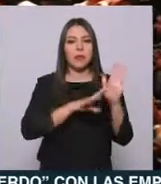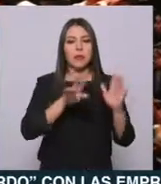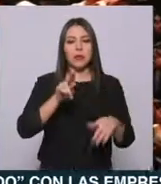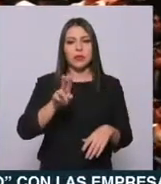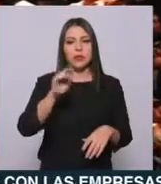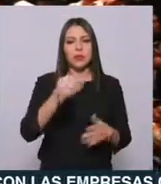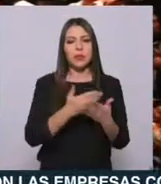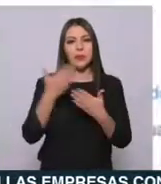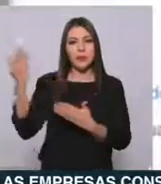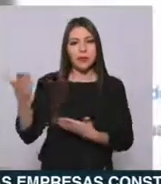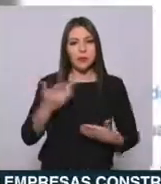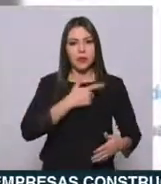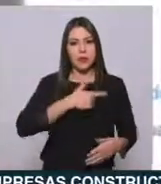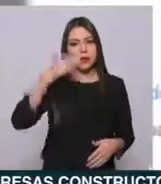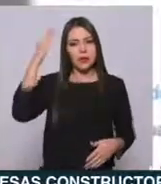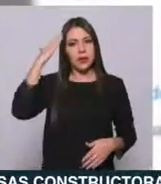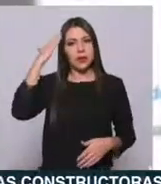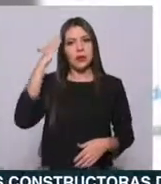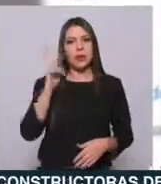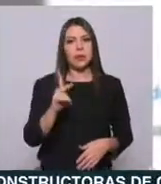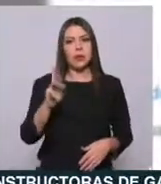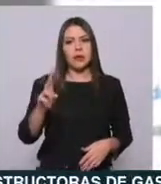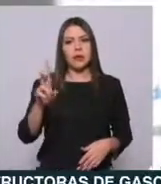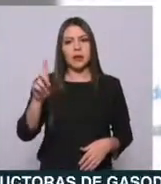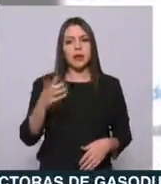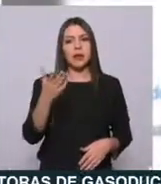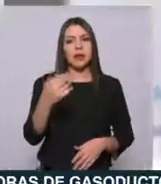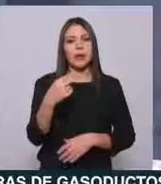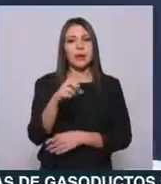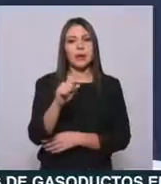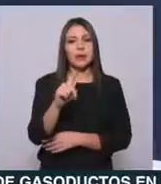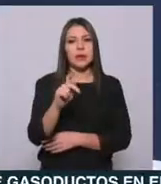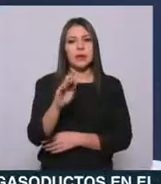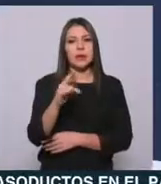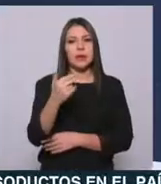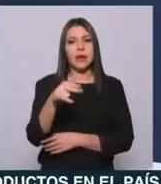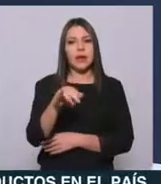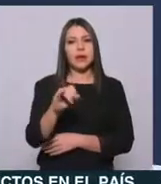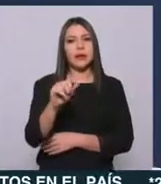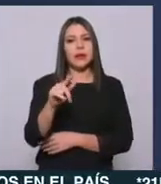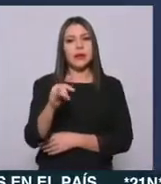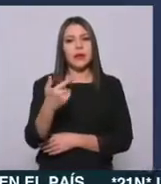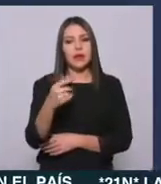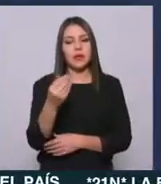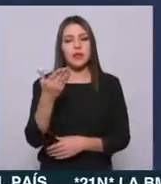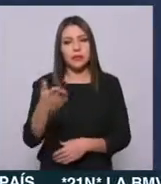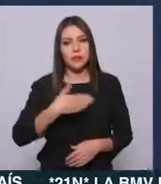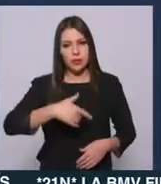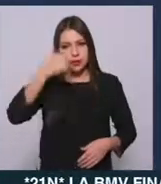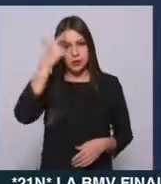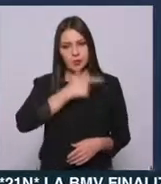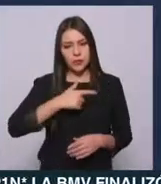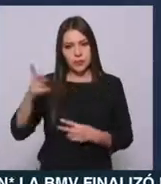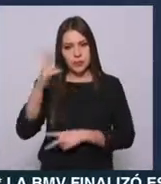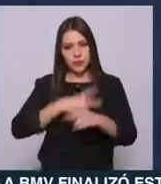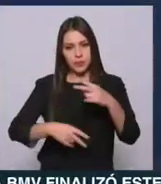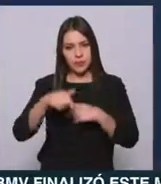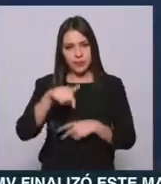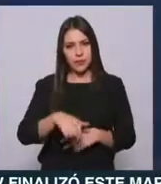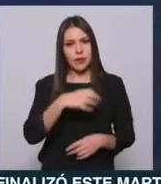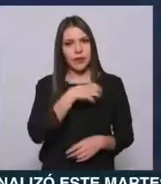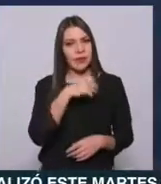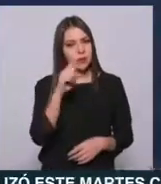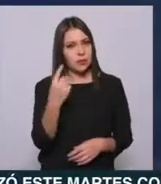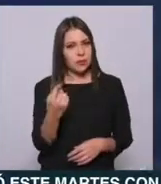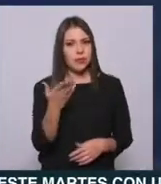aquí en Capital 21 a la dirigente nacional del PRD, a Estefaní Santiago. Estefaní, buenas noches, un gusto que nos acompañes en